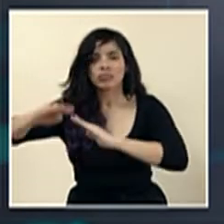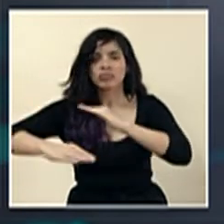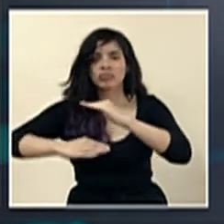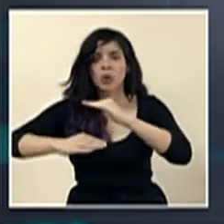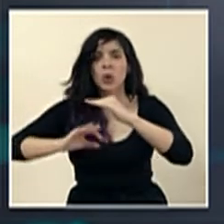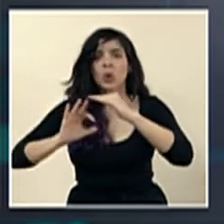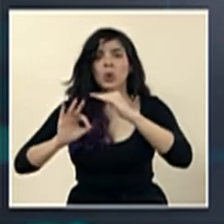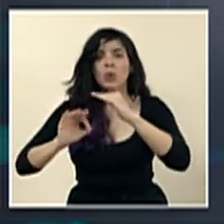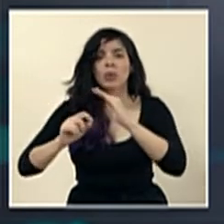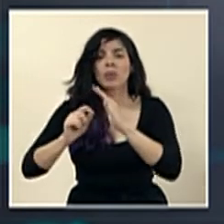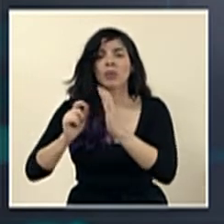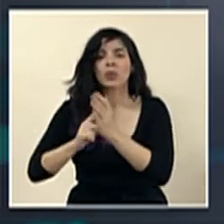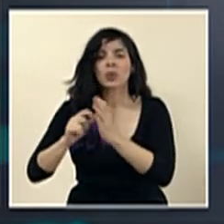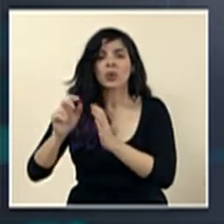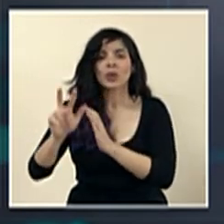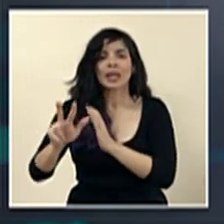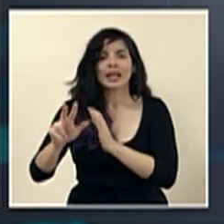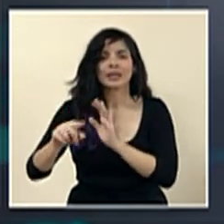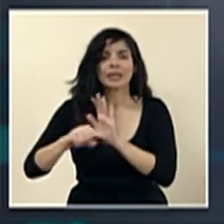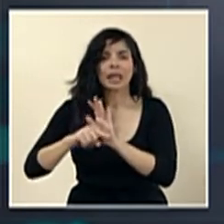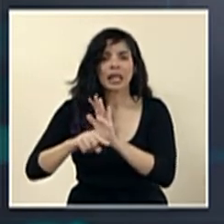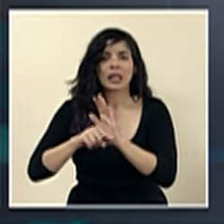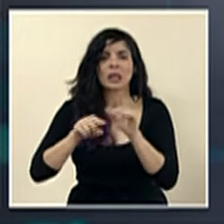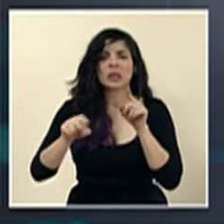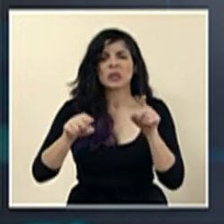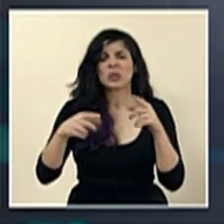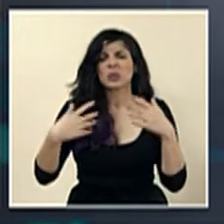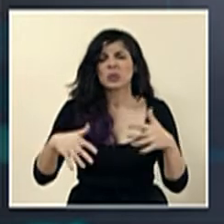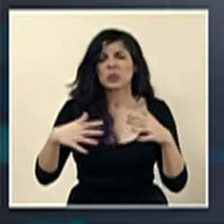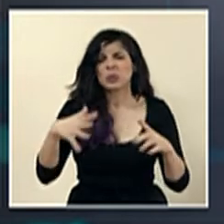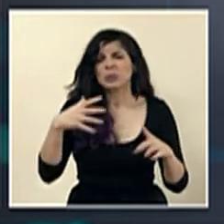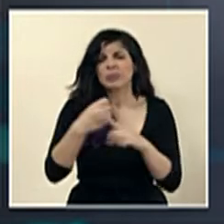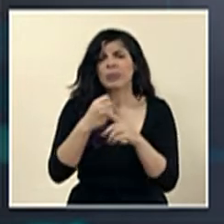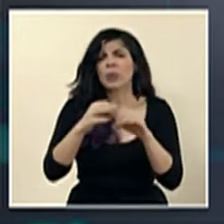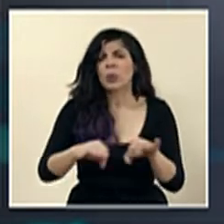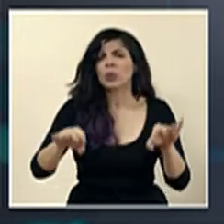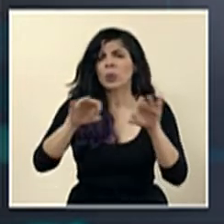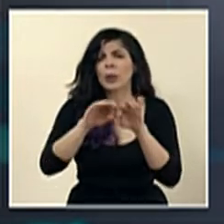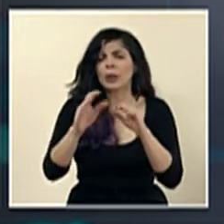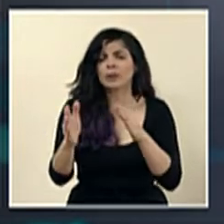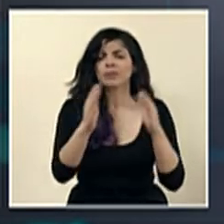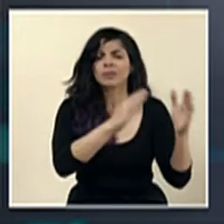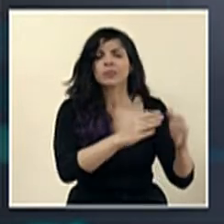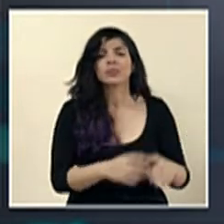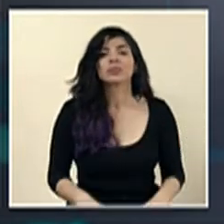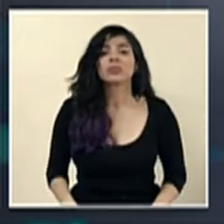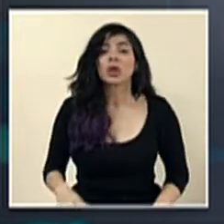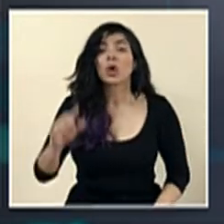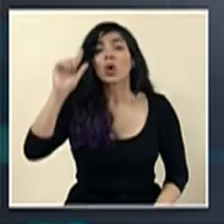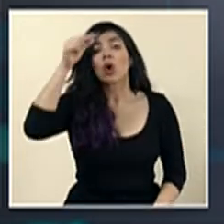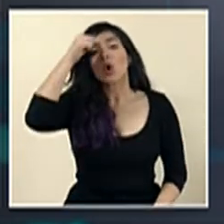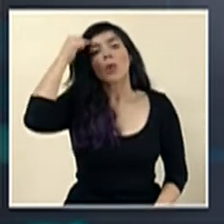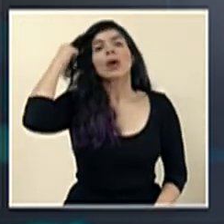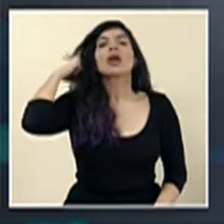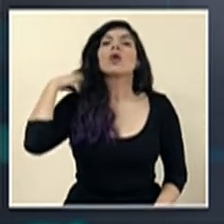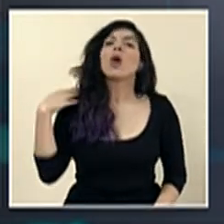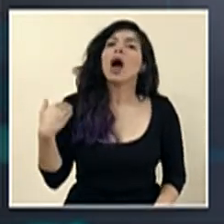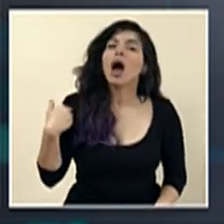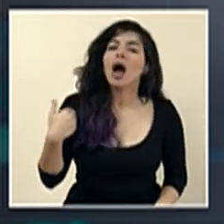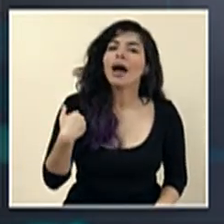9.3 negativo. Esos son impactos importantes. Por otro lado, el gobierno tiene